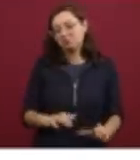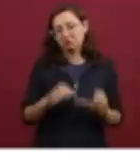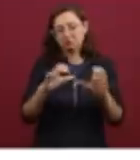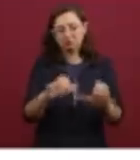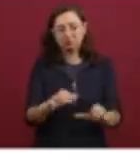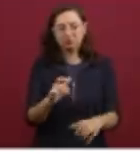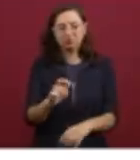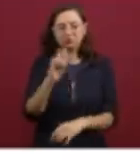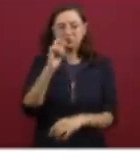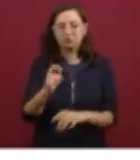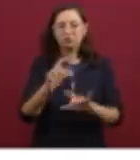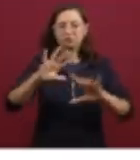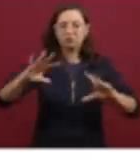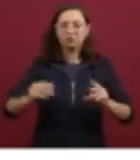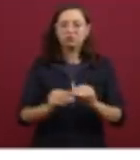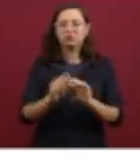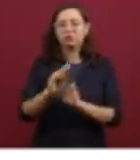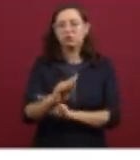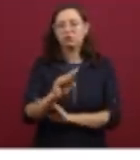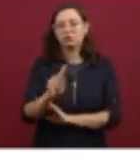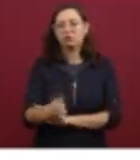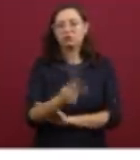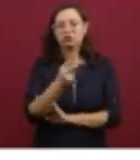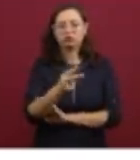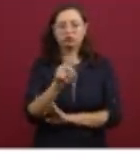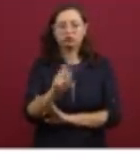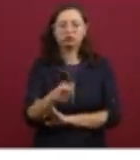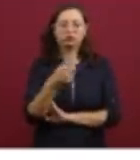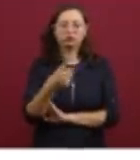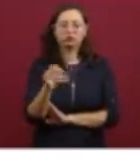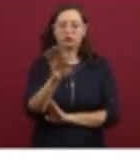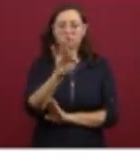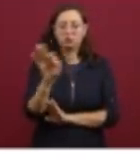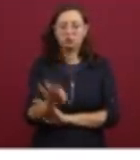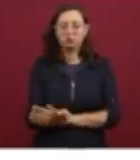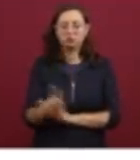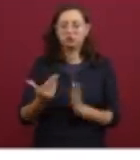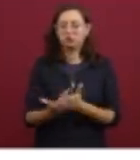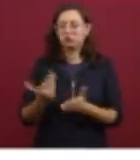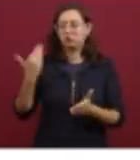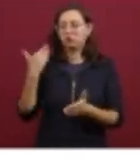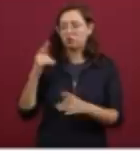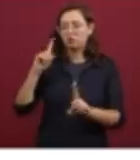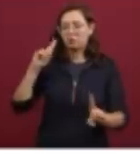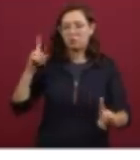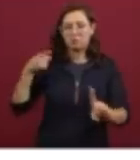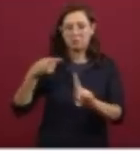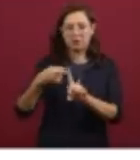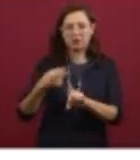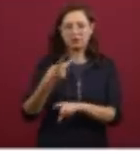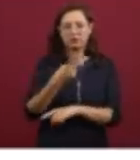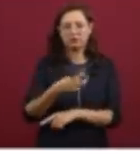el 92.6% de la meta planteada de los